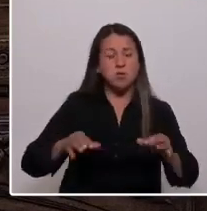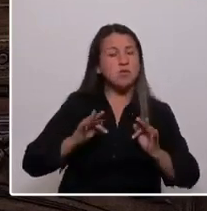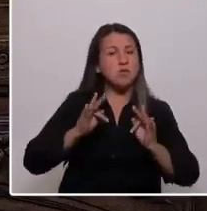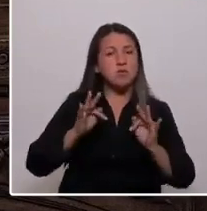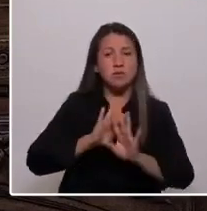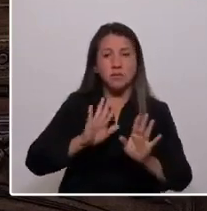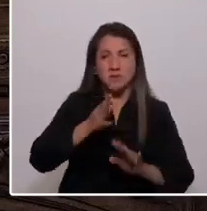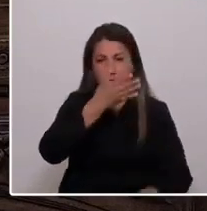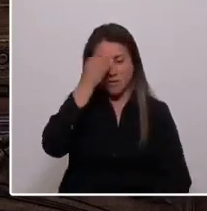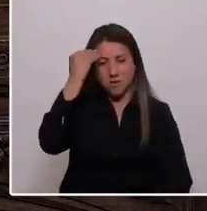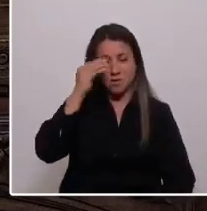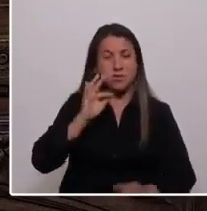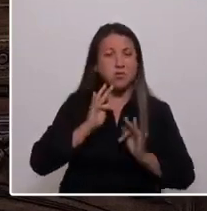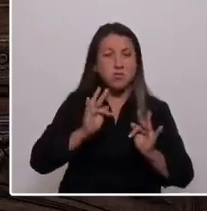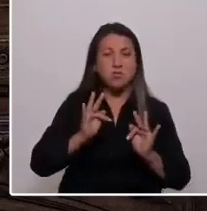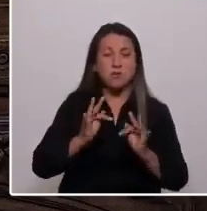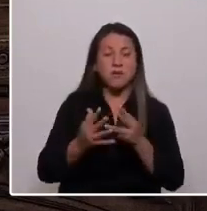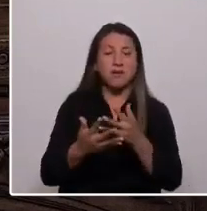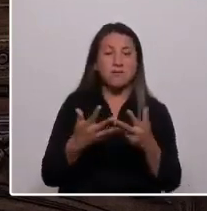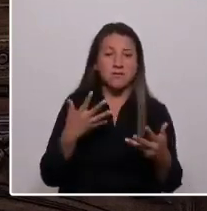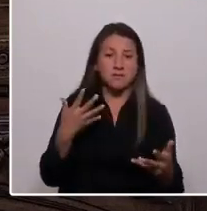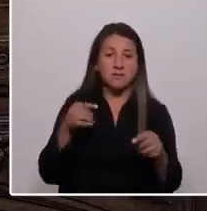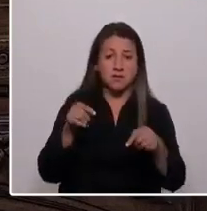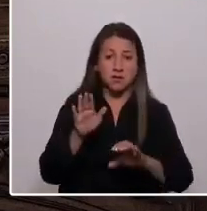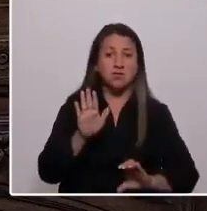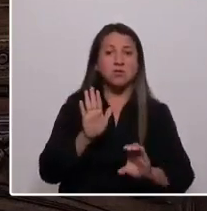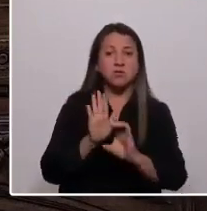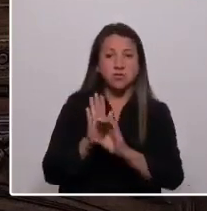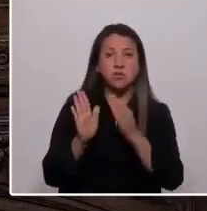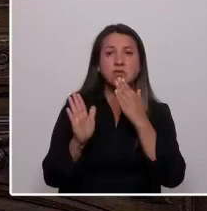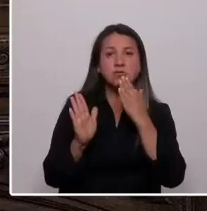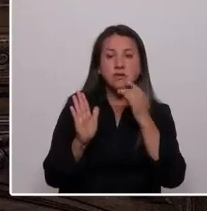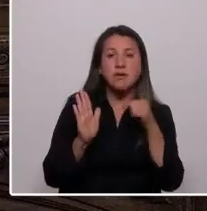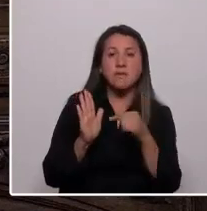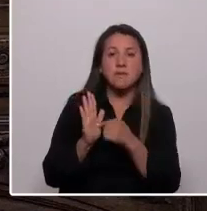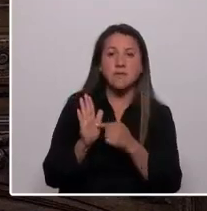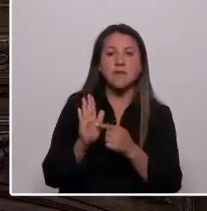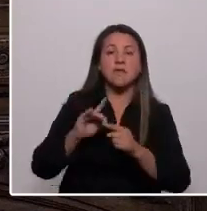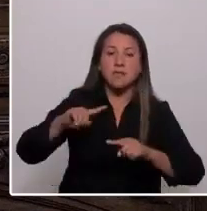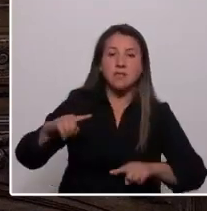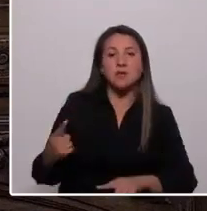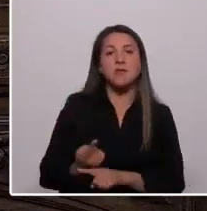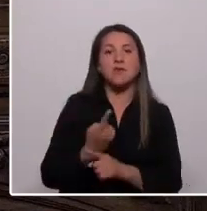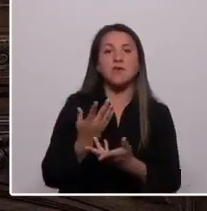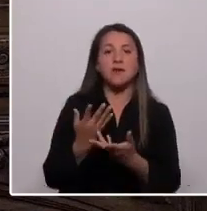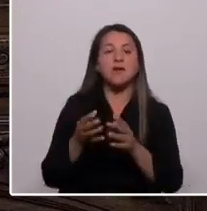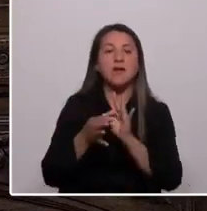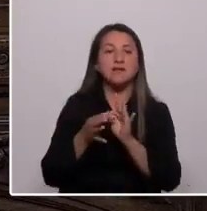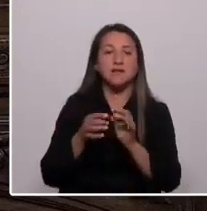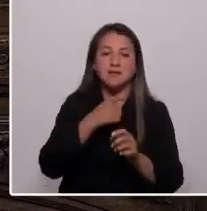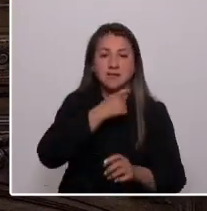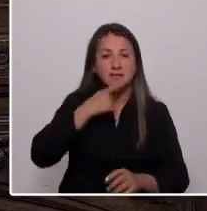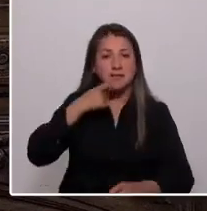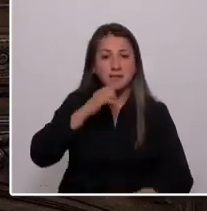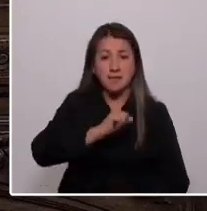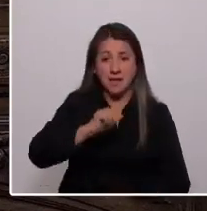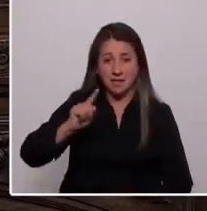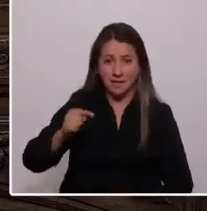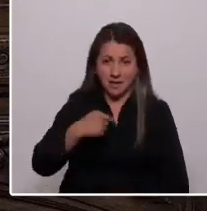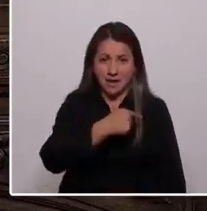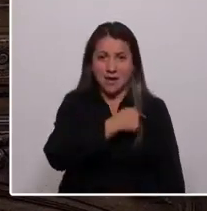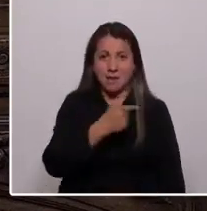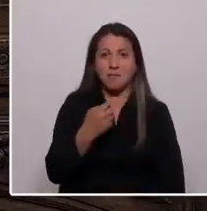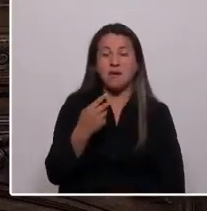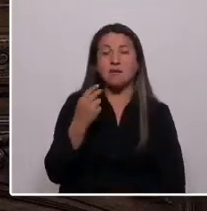invisibles esta constitución también es una reivindicación del desierto hace exactamente dos años en aquel noviembre de